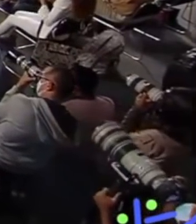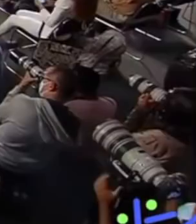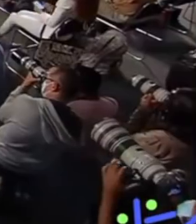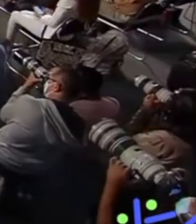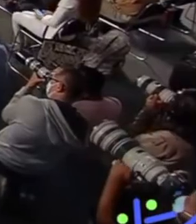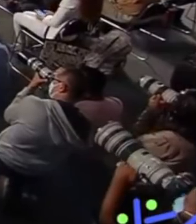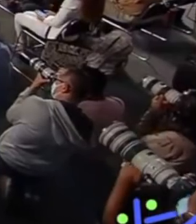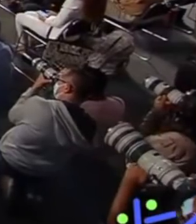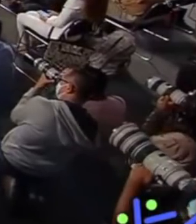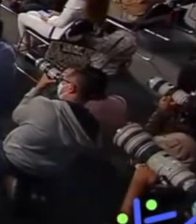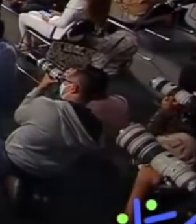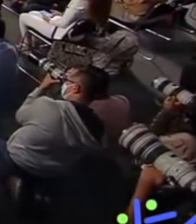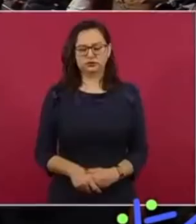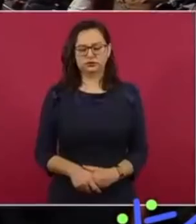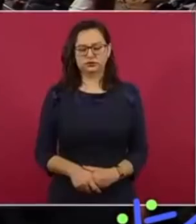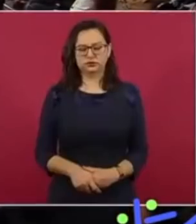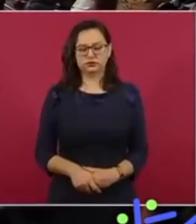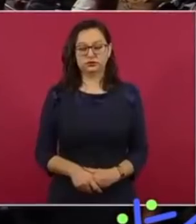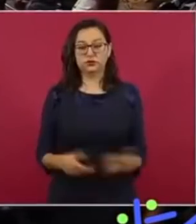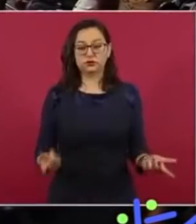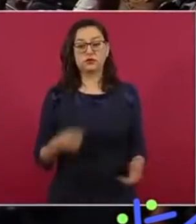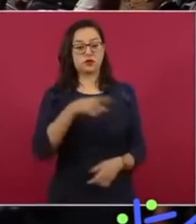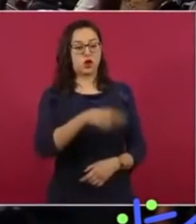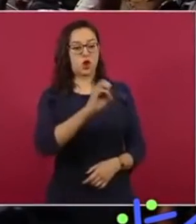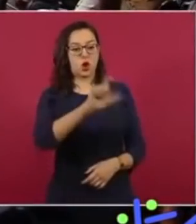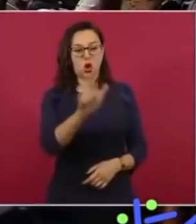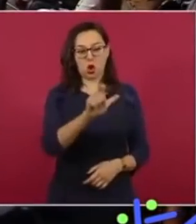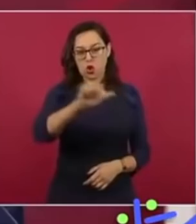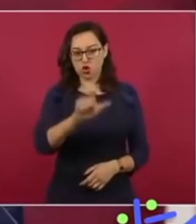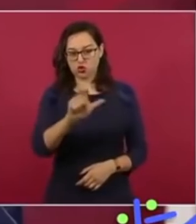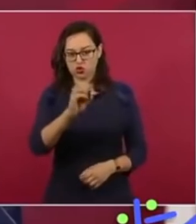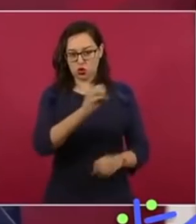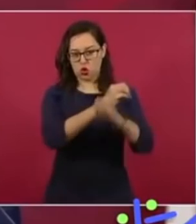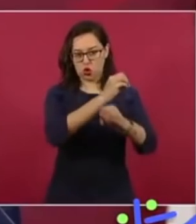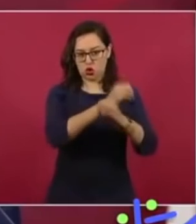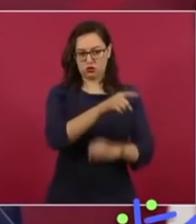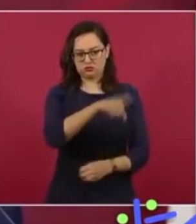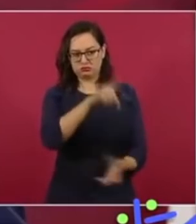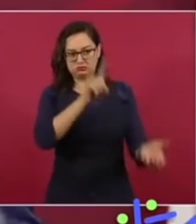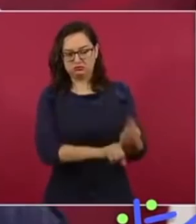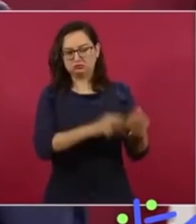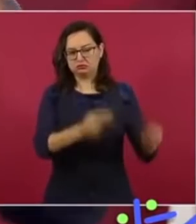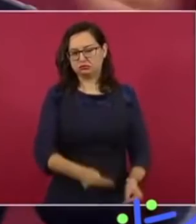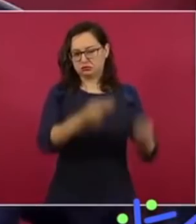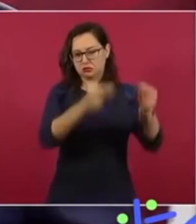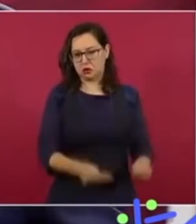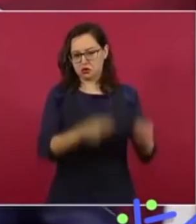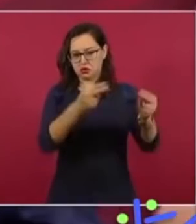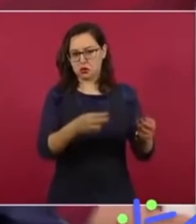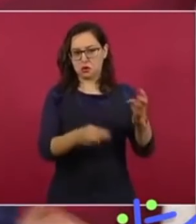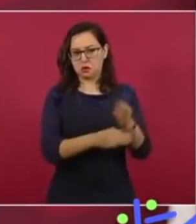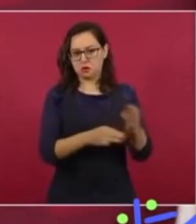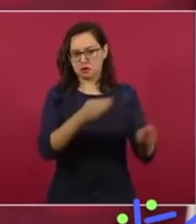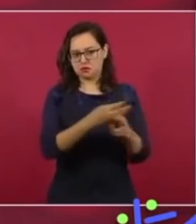los diputados, y estaba en las Europas. Eso hubiera hecho, se hubiera ido allá a Europa el